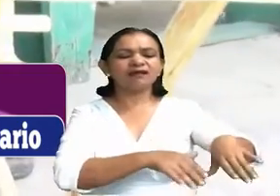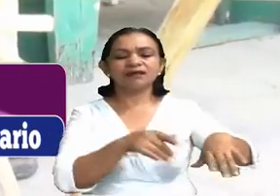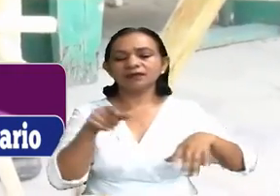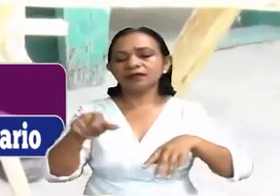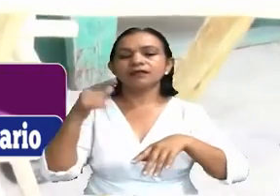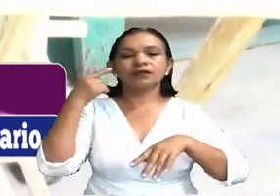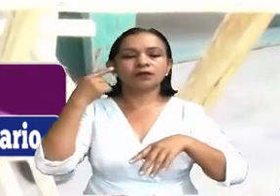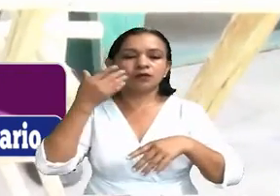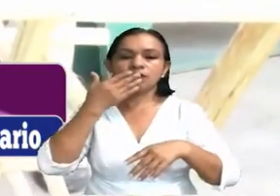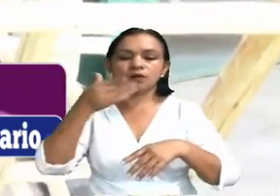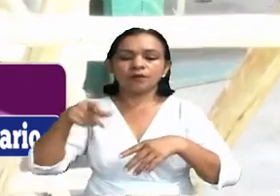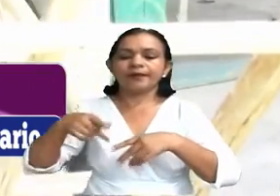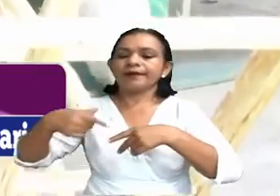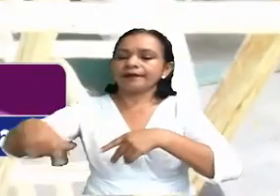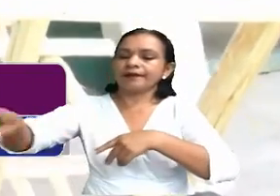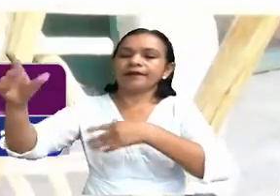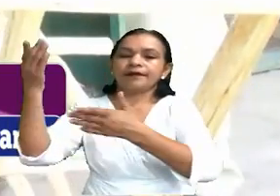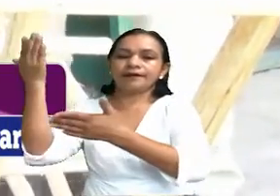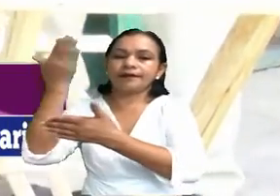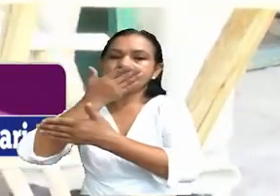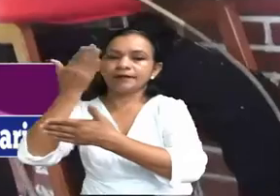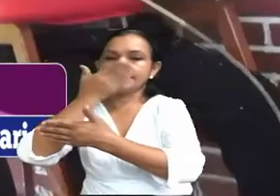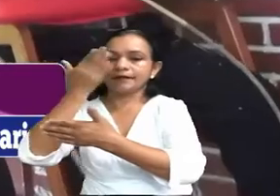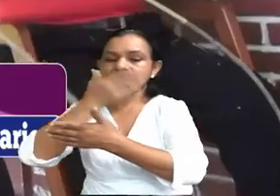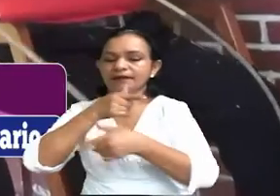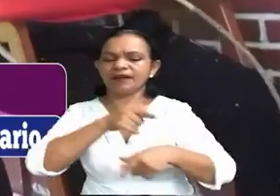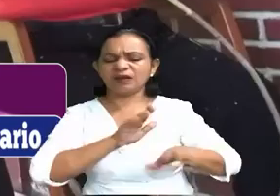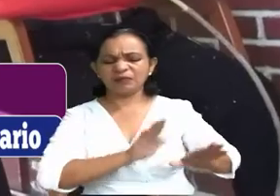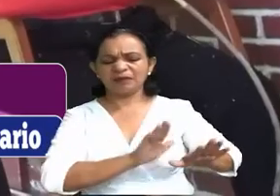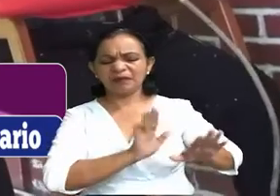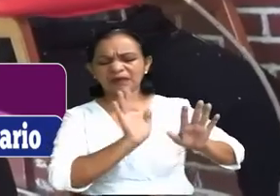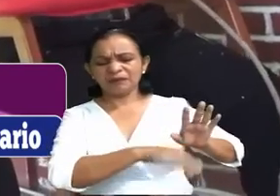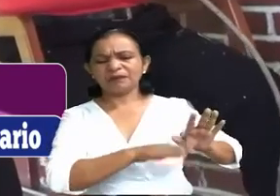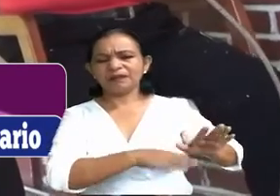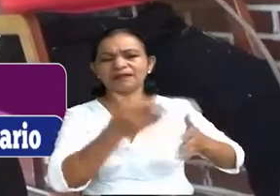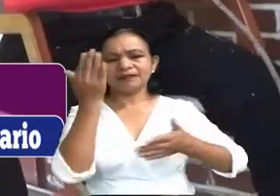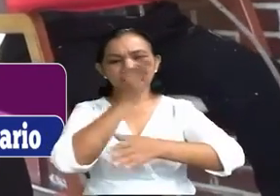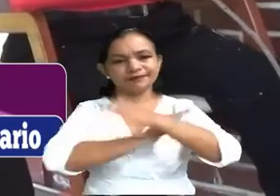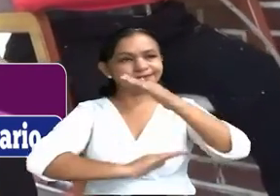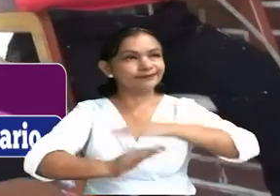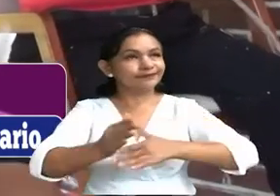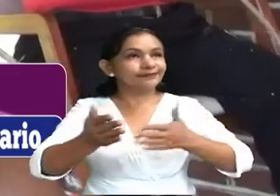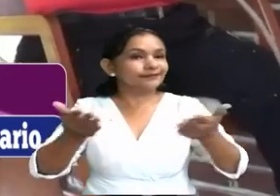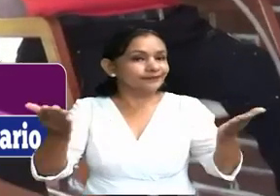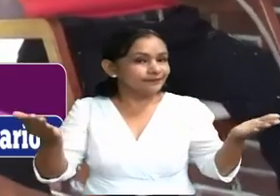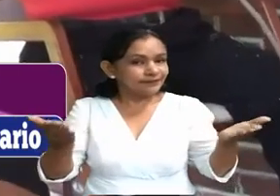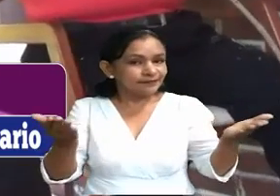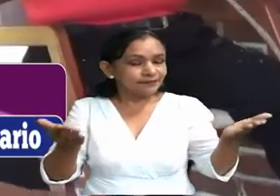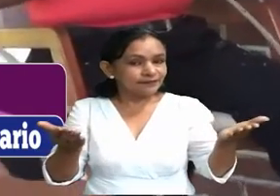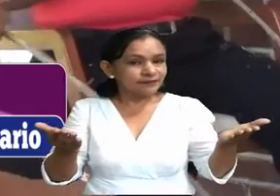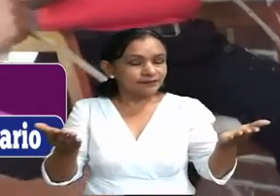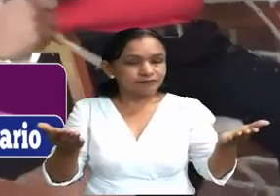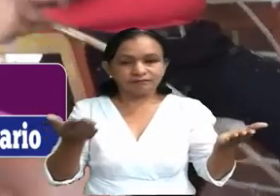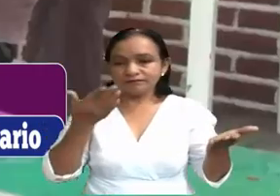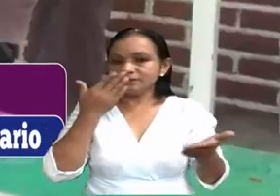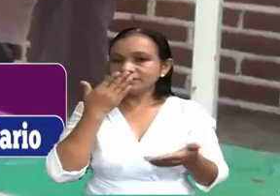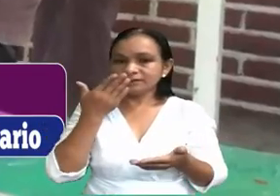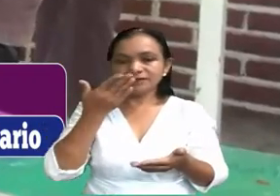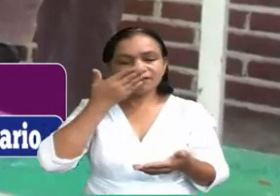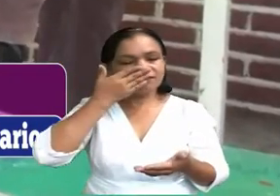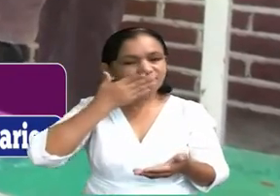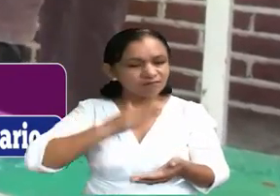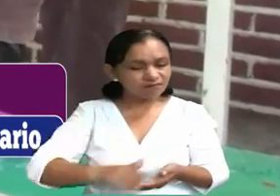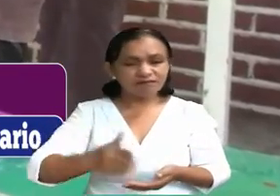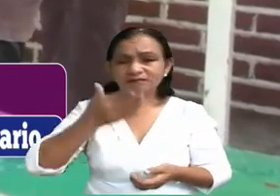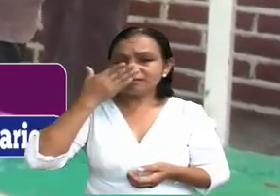limitación y al niño con discapacidad lo van postergando en su desarrollo, ¿verdad? Y eso es muy contraproducente. Pues claro, entonces